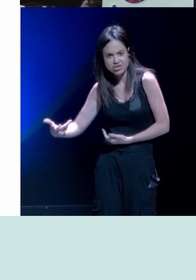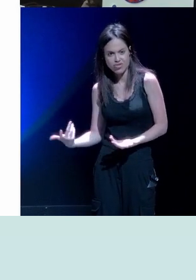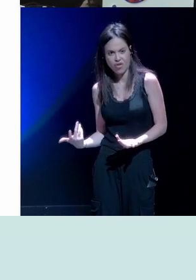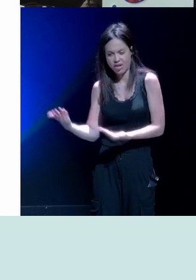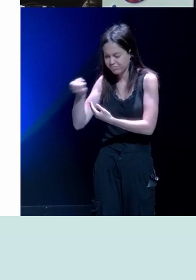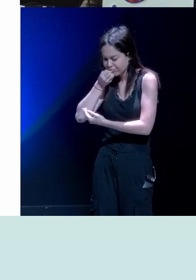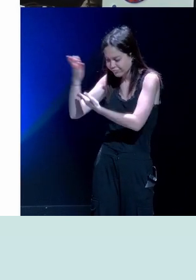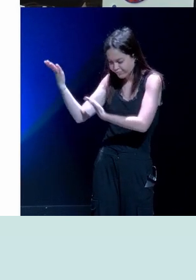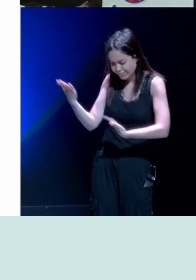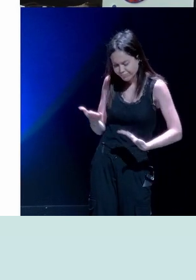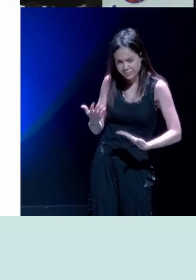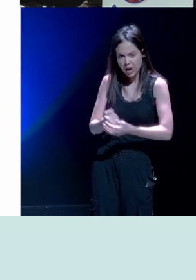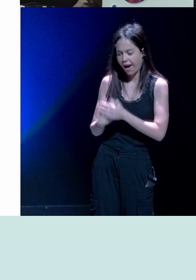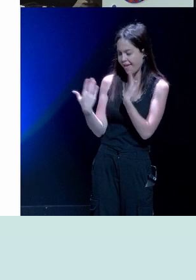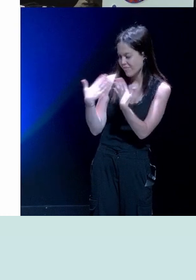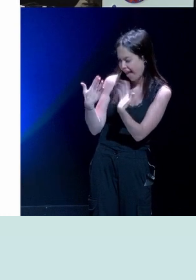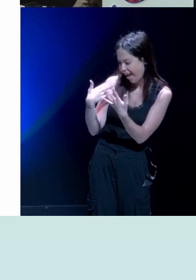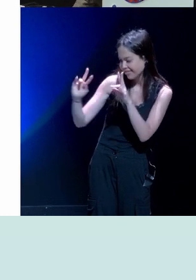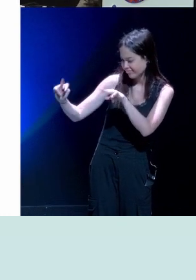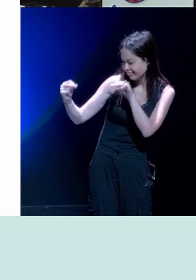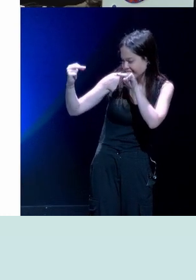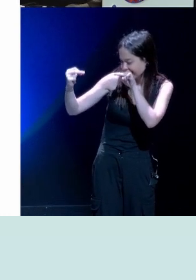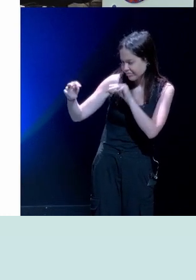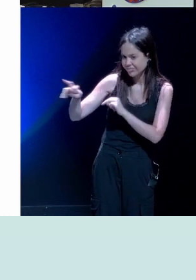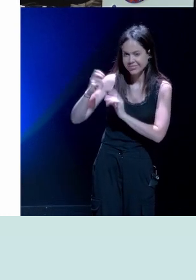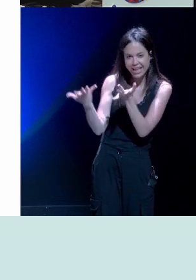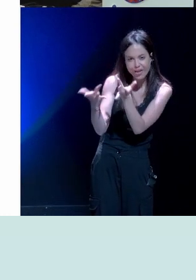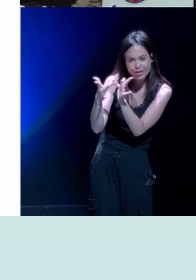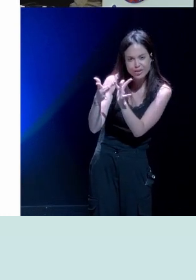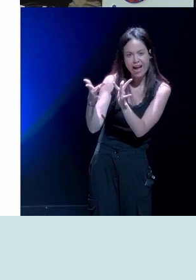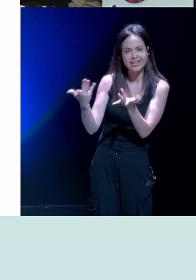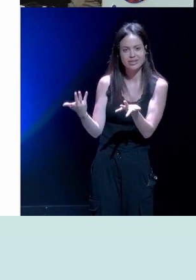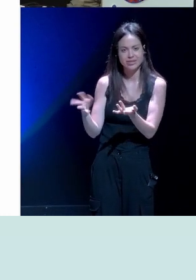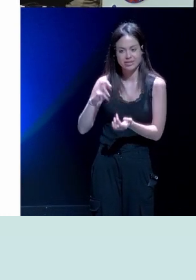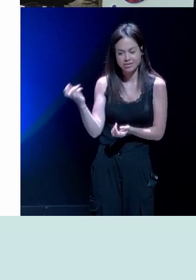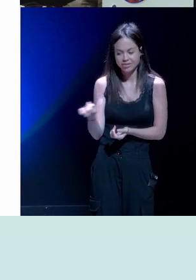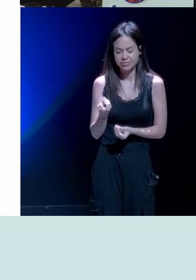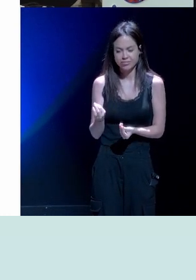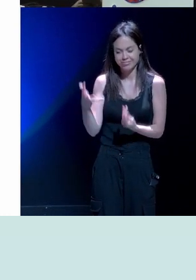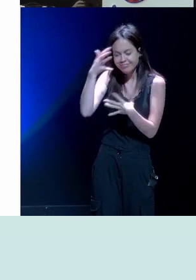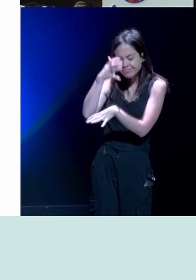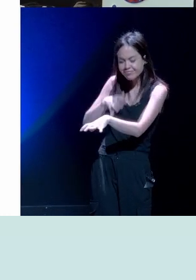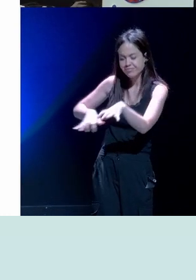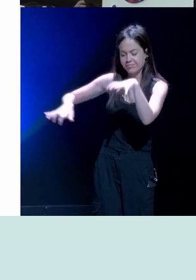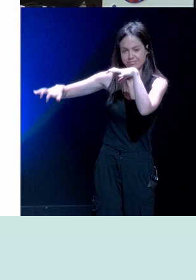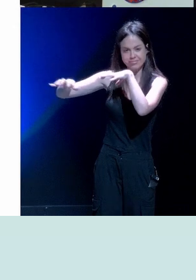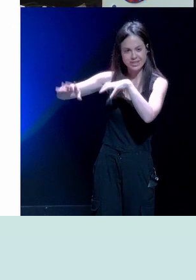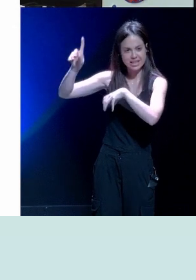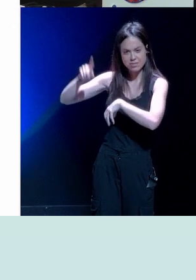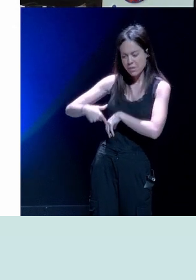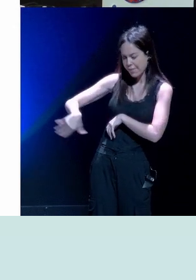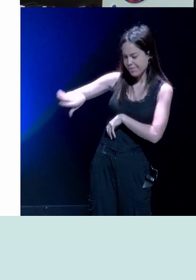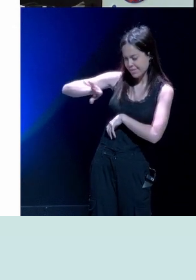todas sus dimensiones, hablar con ella, estar en contacto con esa persona y ponerse un poco en su lugar, en su universo, para